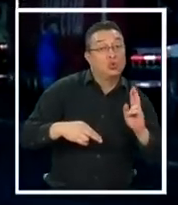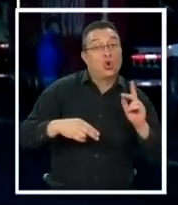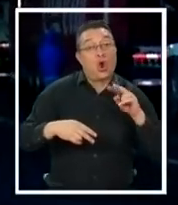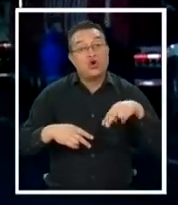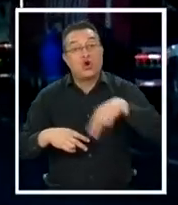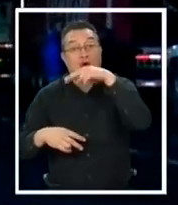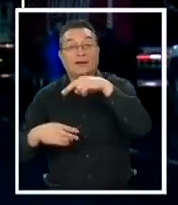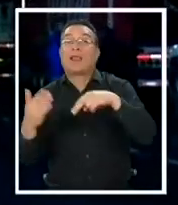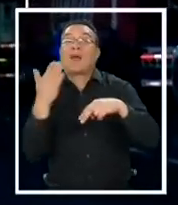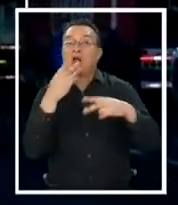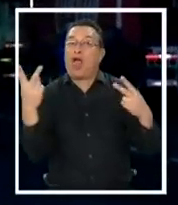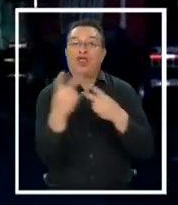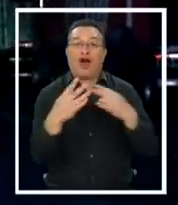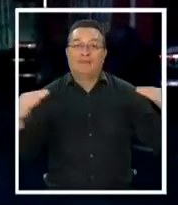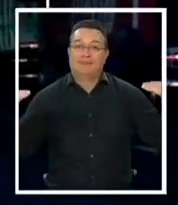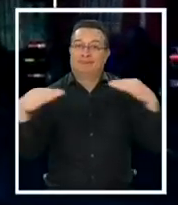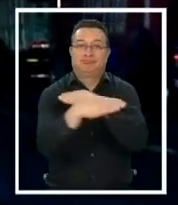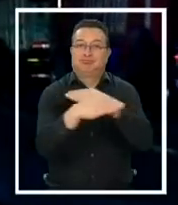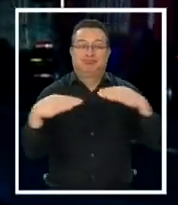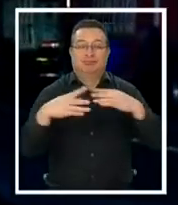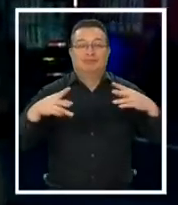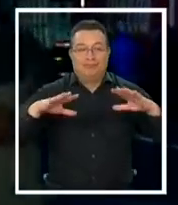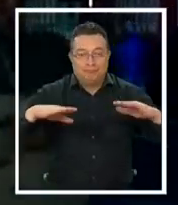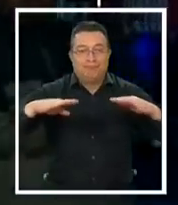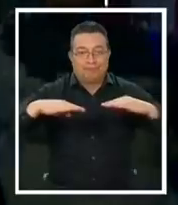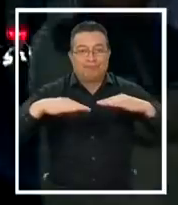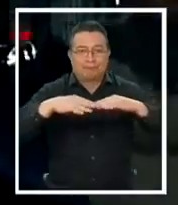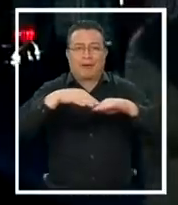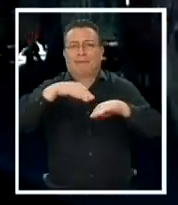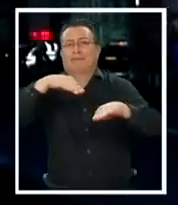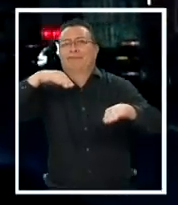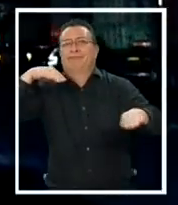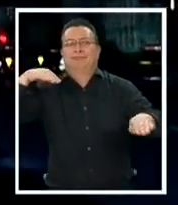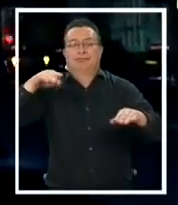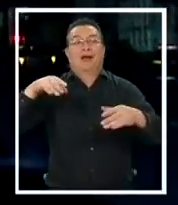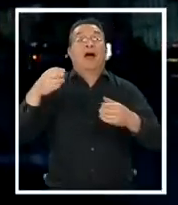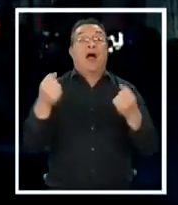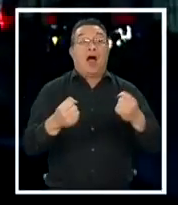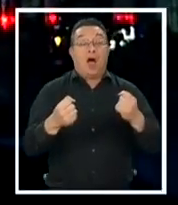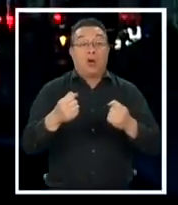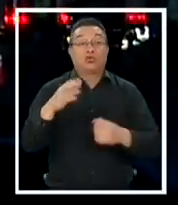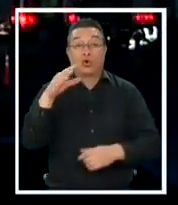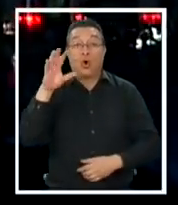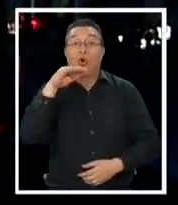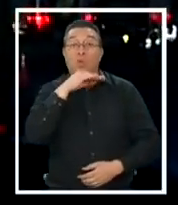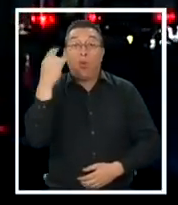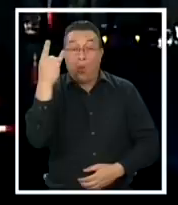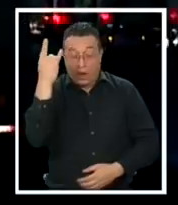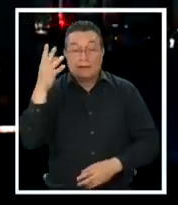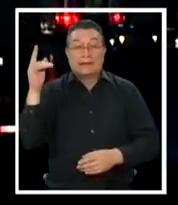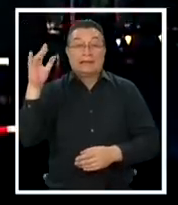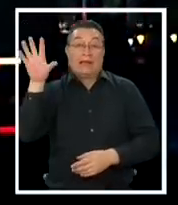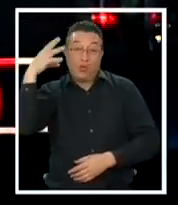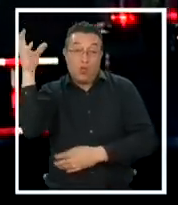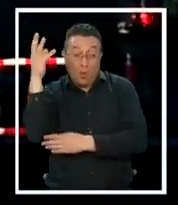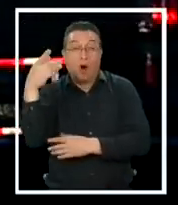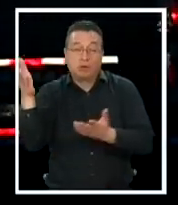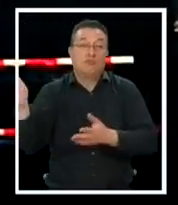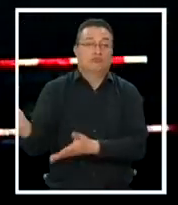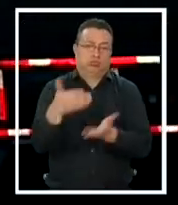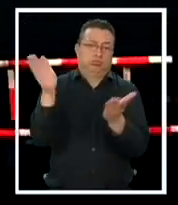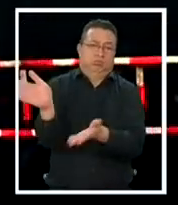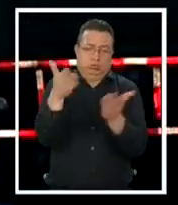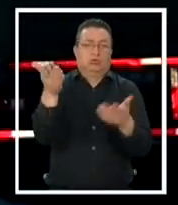más importante es el paso a los vehículos que son de emergencia. Y también, por supuesto, lo que